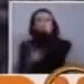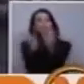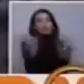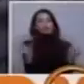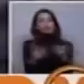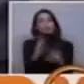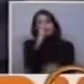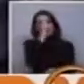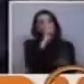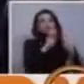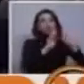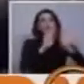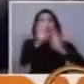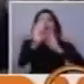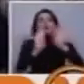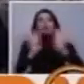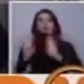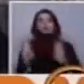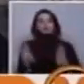y más tolerante.